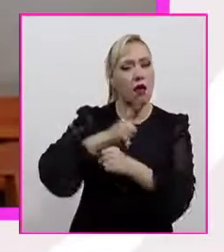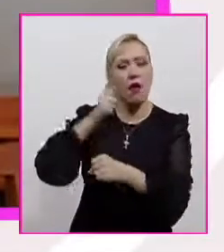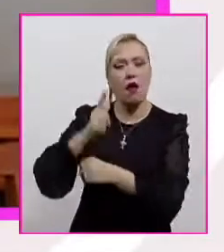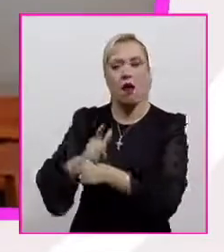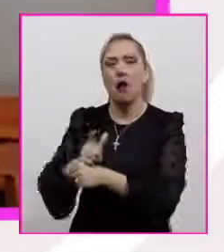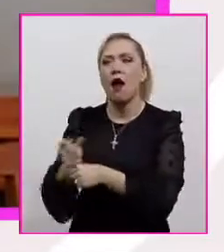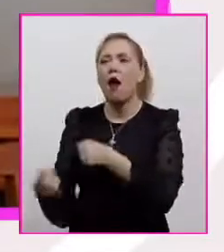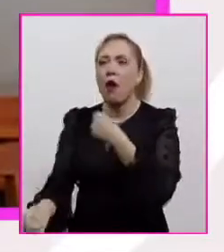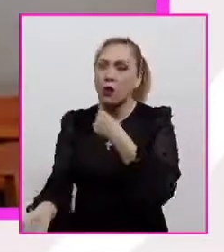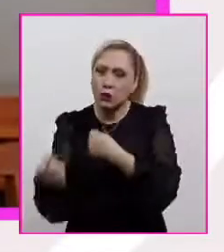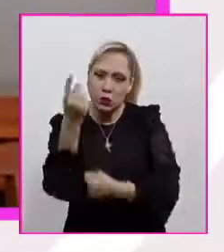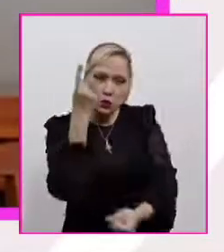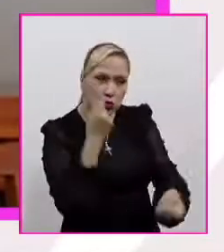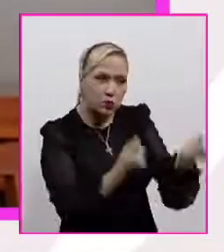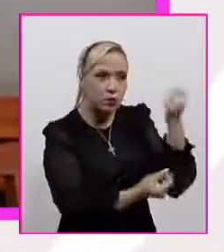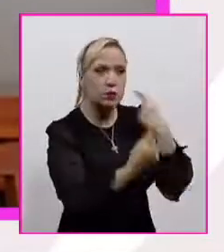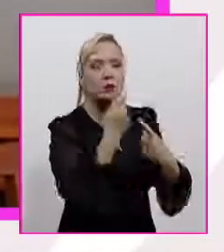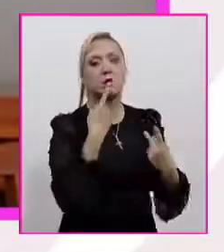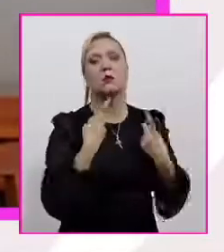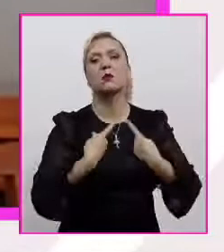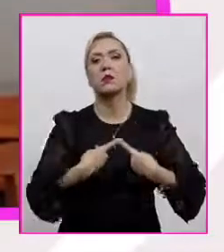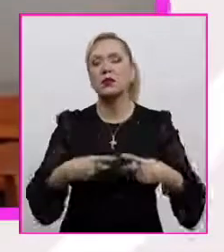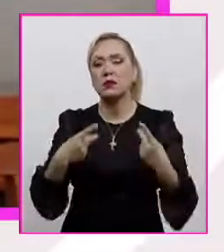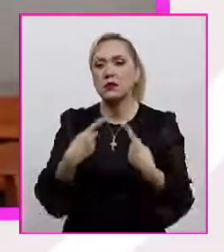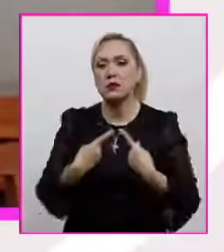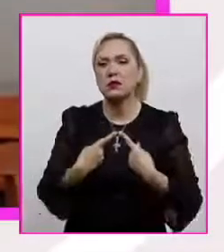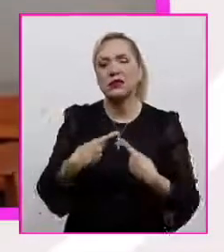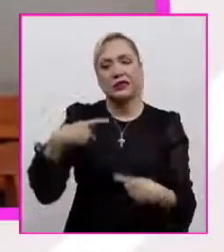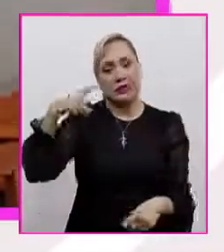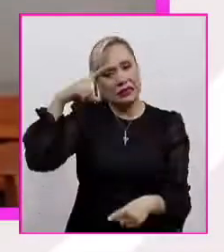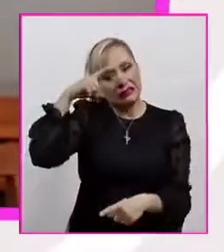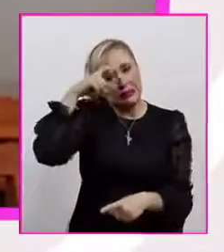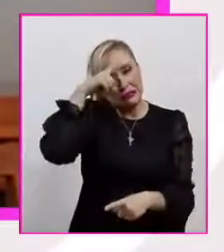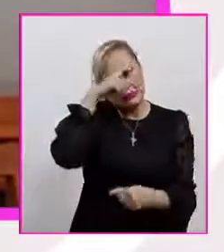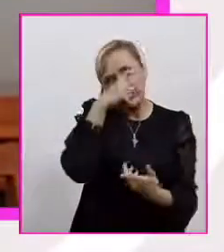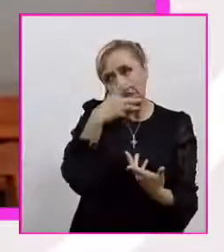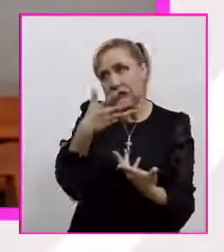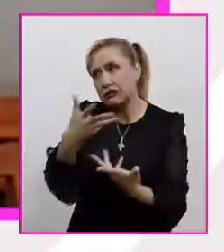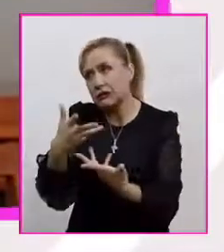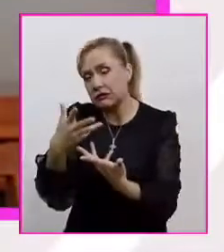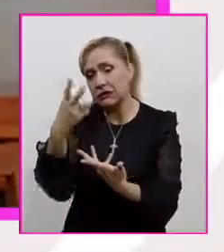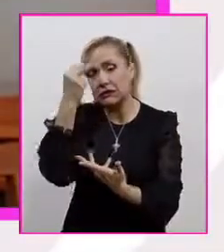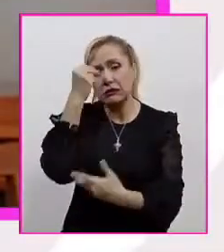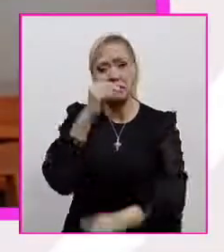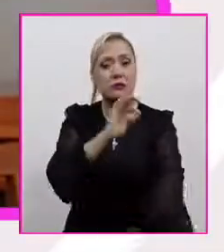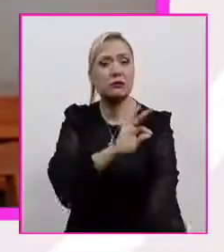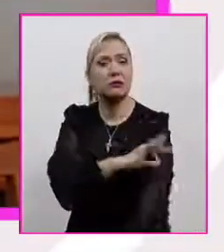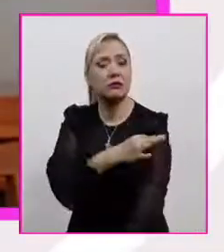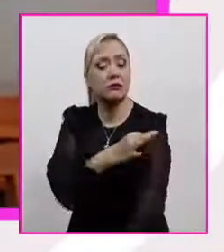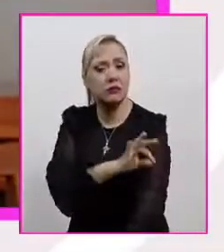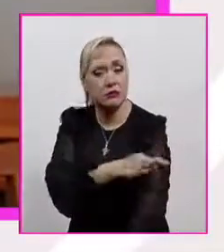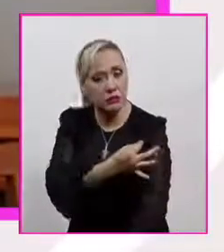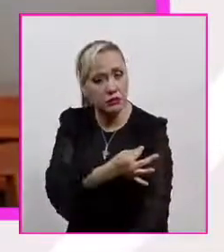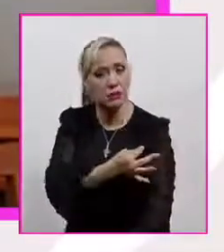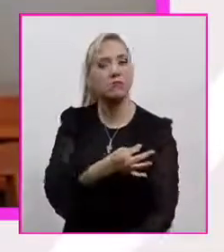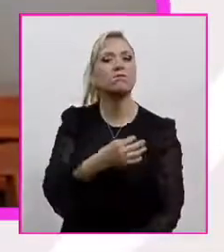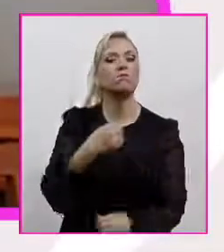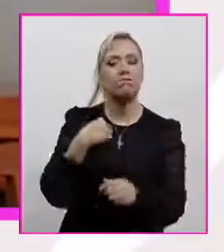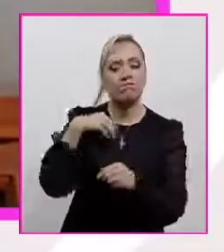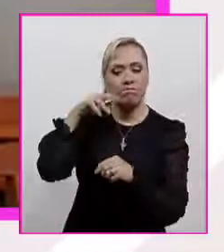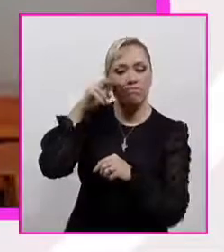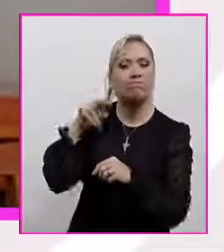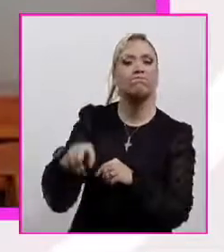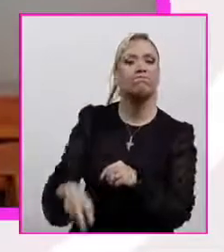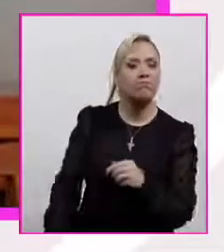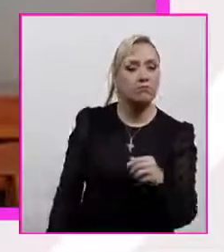ciertas personas tuvieron más dificultad a este acceso a las vacunas. Y sí, cuando se trata